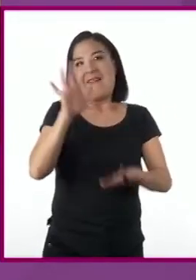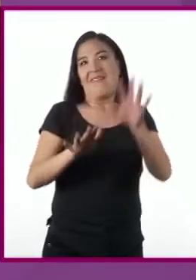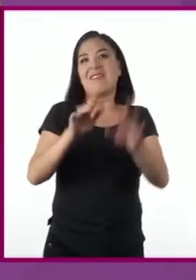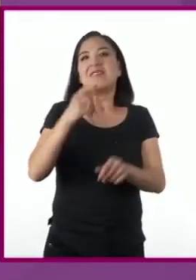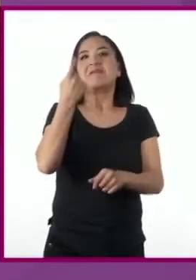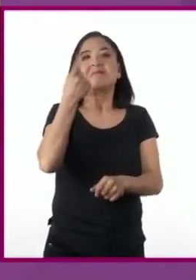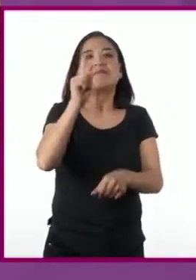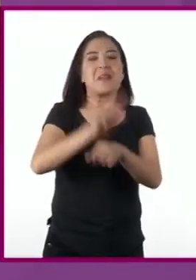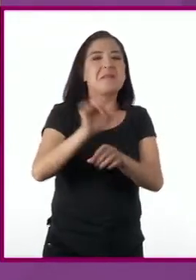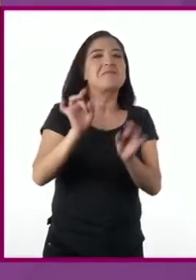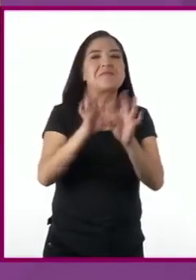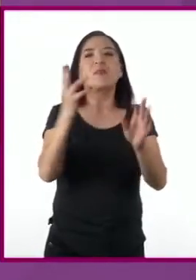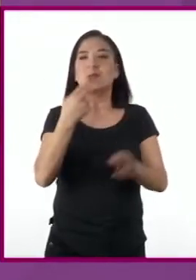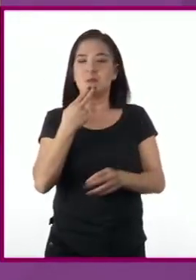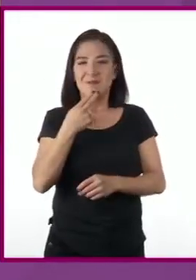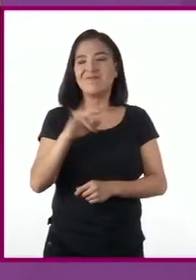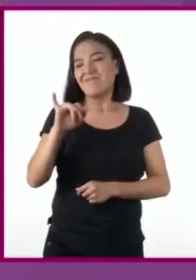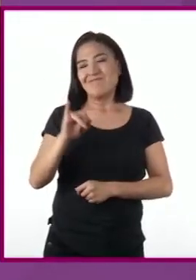utilizaremos. Sí.